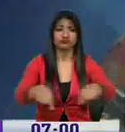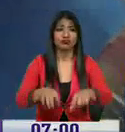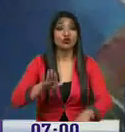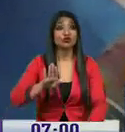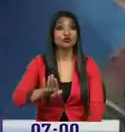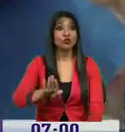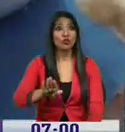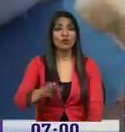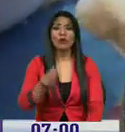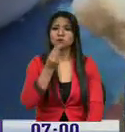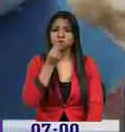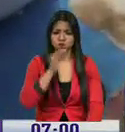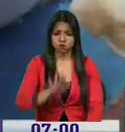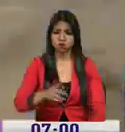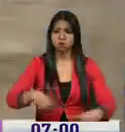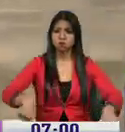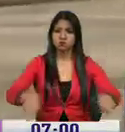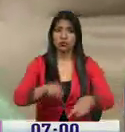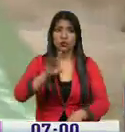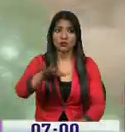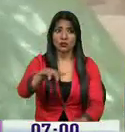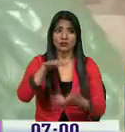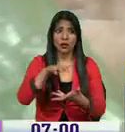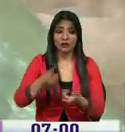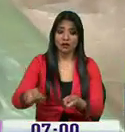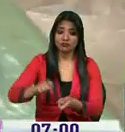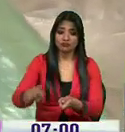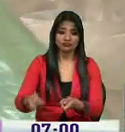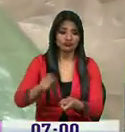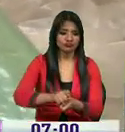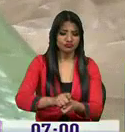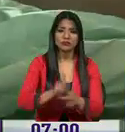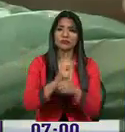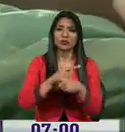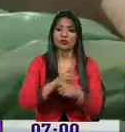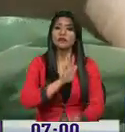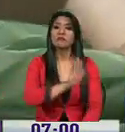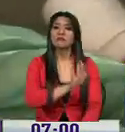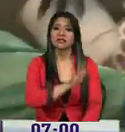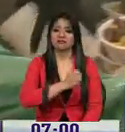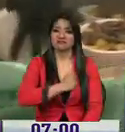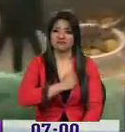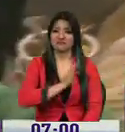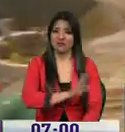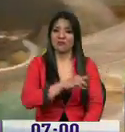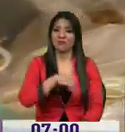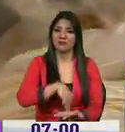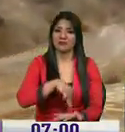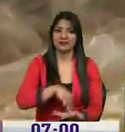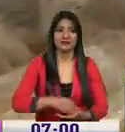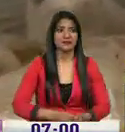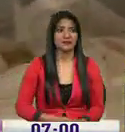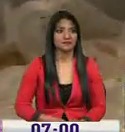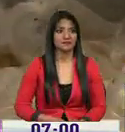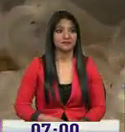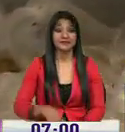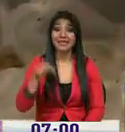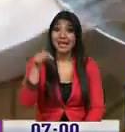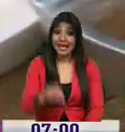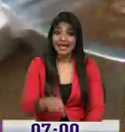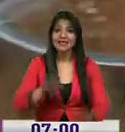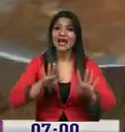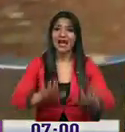conocido cocinado chacareño, un plato que contiene los productos que produce la tierra mejiense. Este es el plato